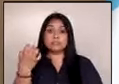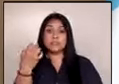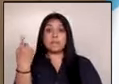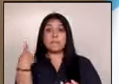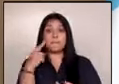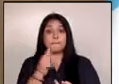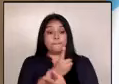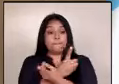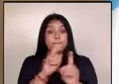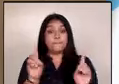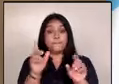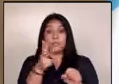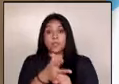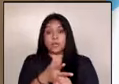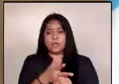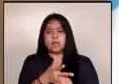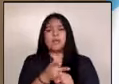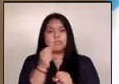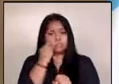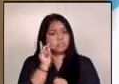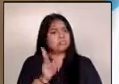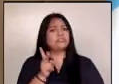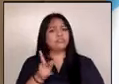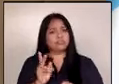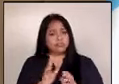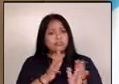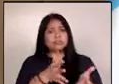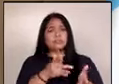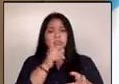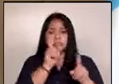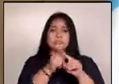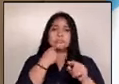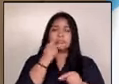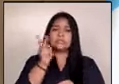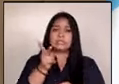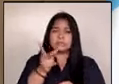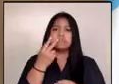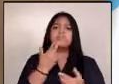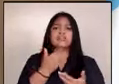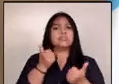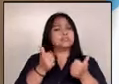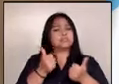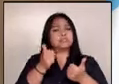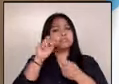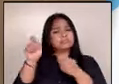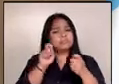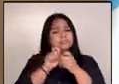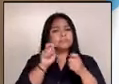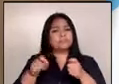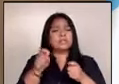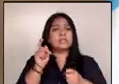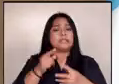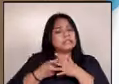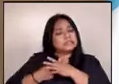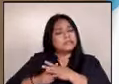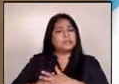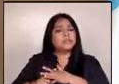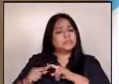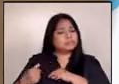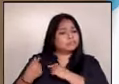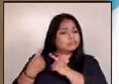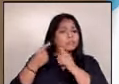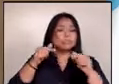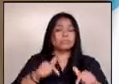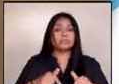Guatemala ha sido permanente y coherente desde el principio quiero destacar el papel importante